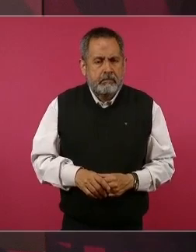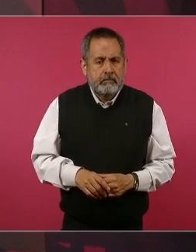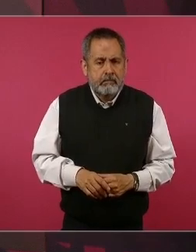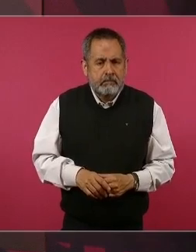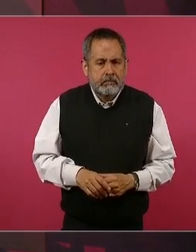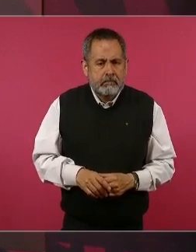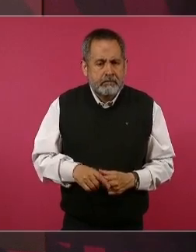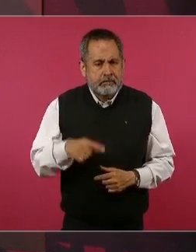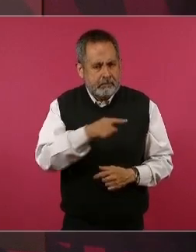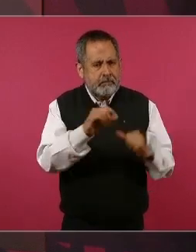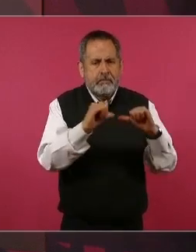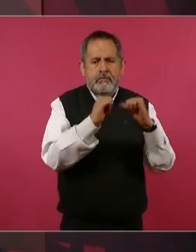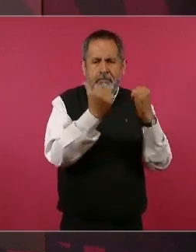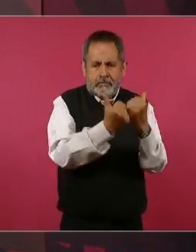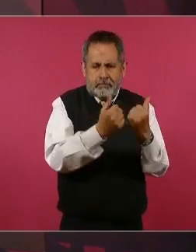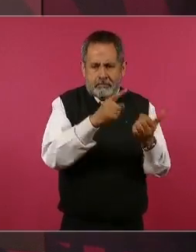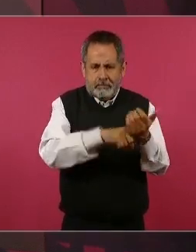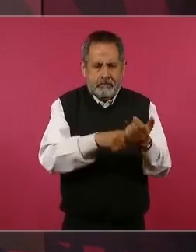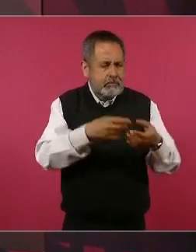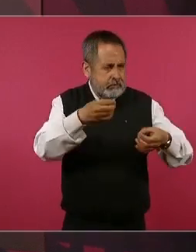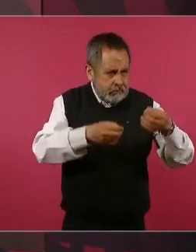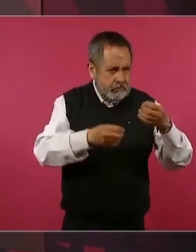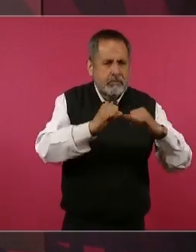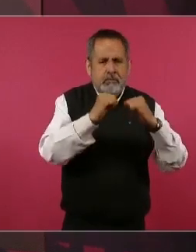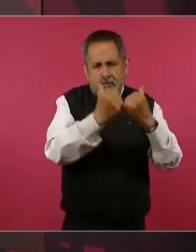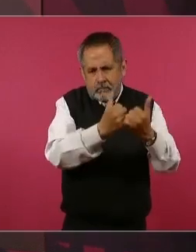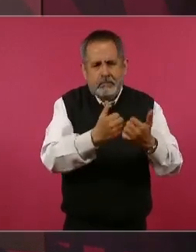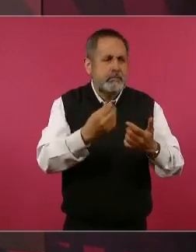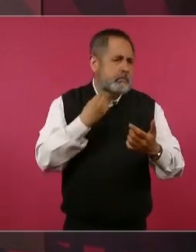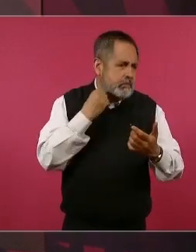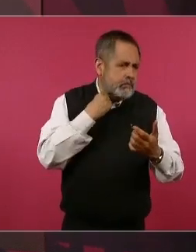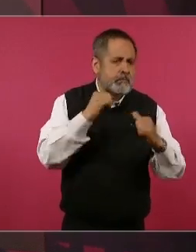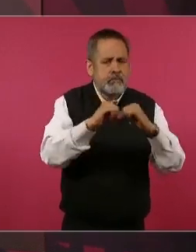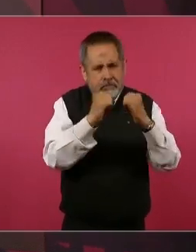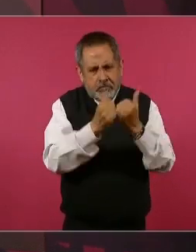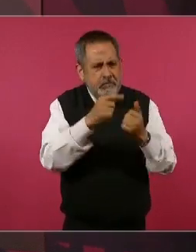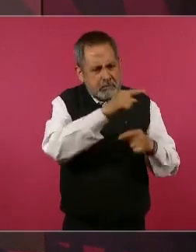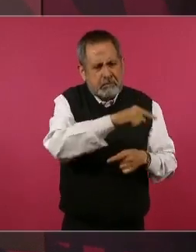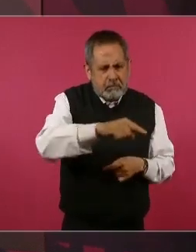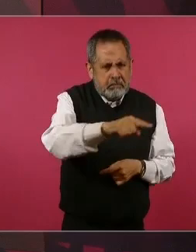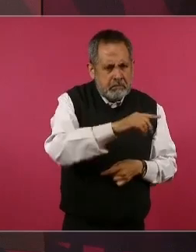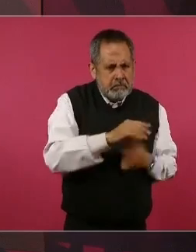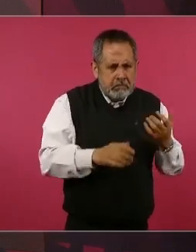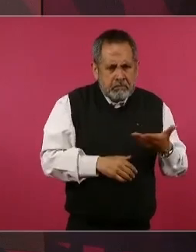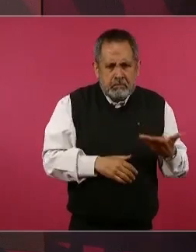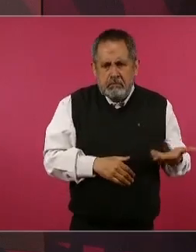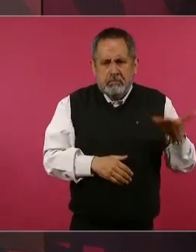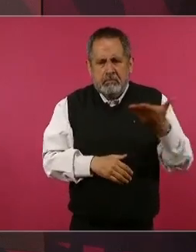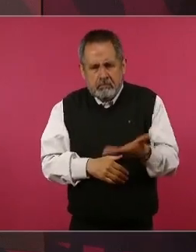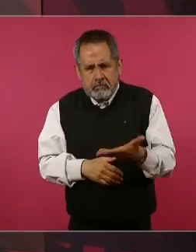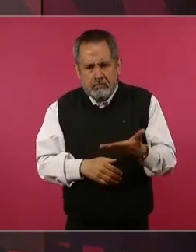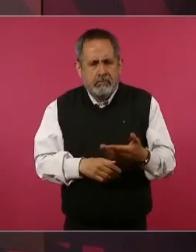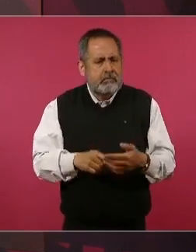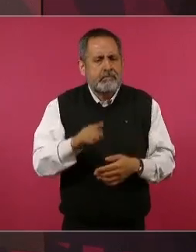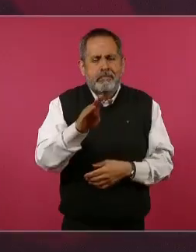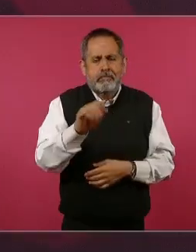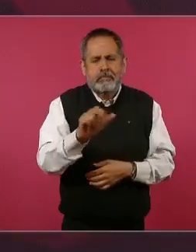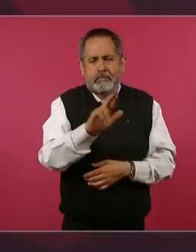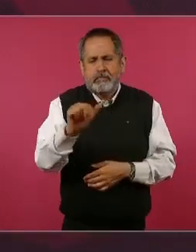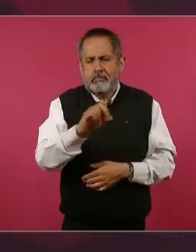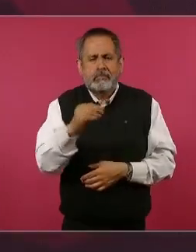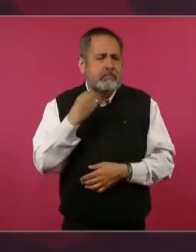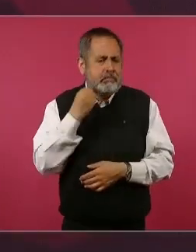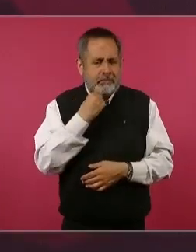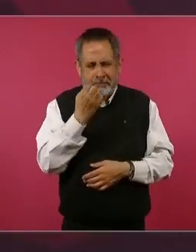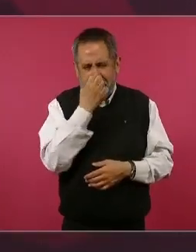de asociaciones de jueces, magistrados, ministros o las barras de abogado, que